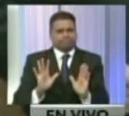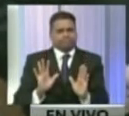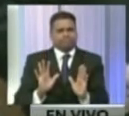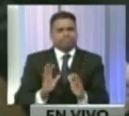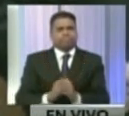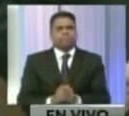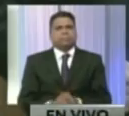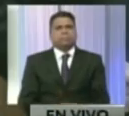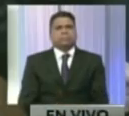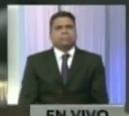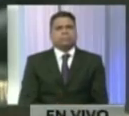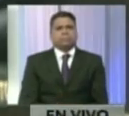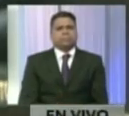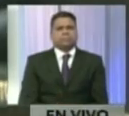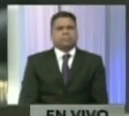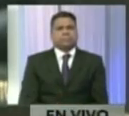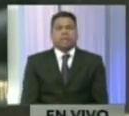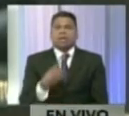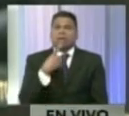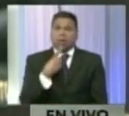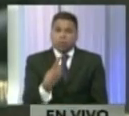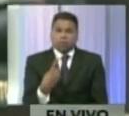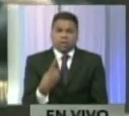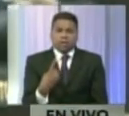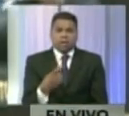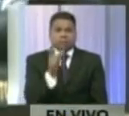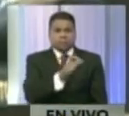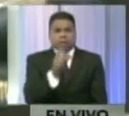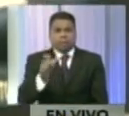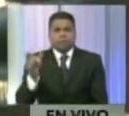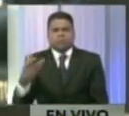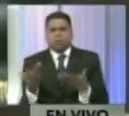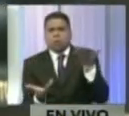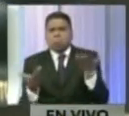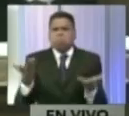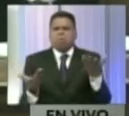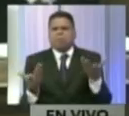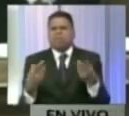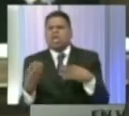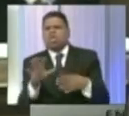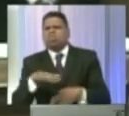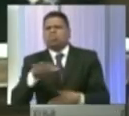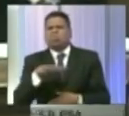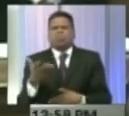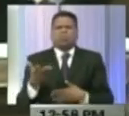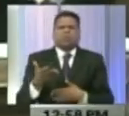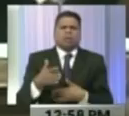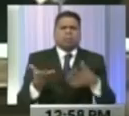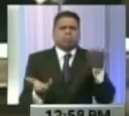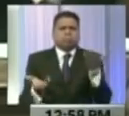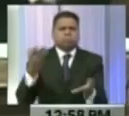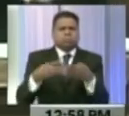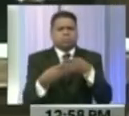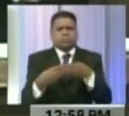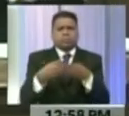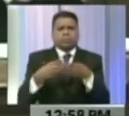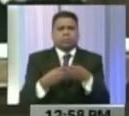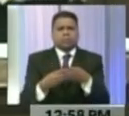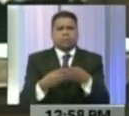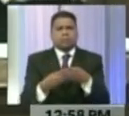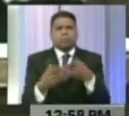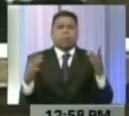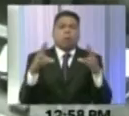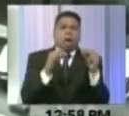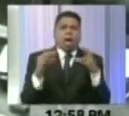Que lo diga el mercado. A ver a dónde llega. Vamos a ver, ahí está. Pero nosotros podemos intervenir en un momento